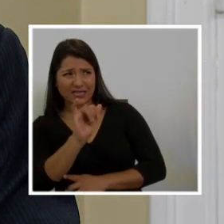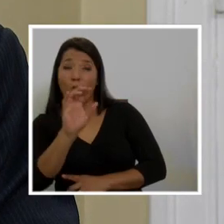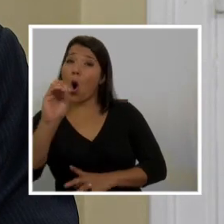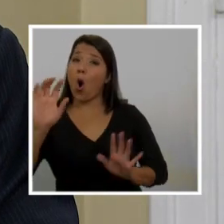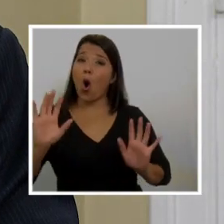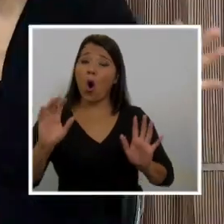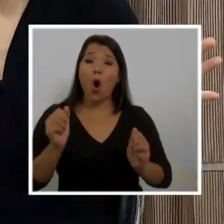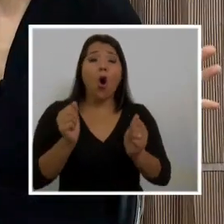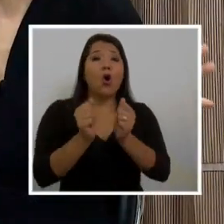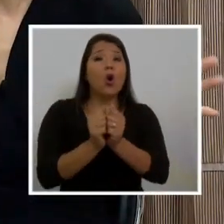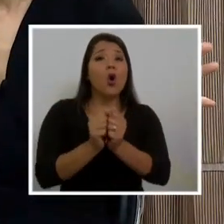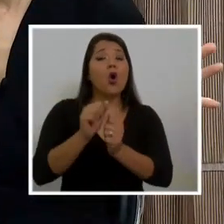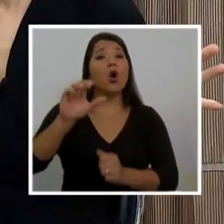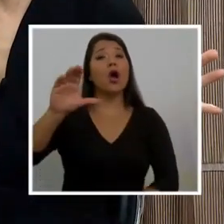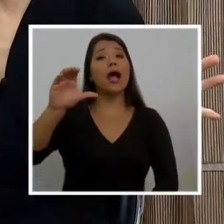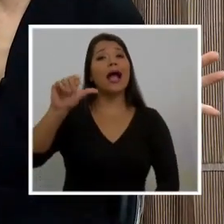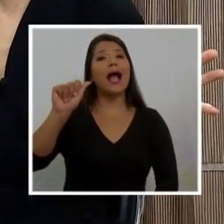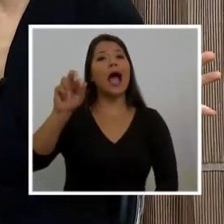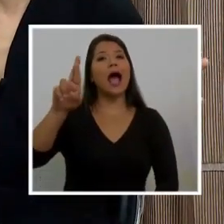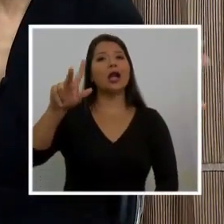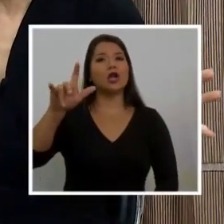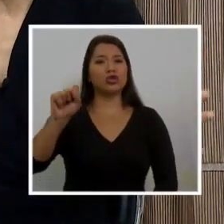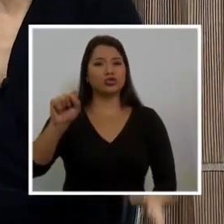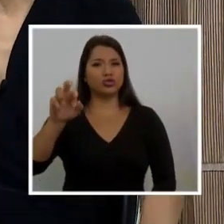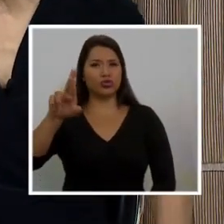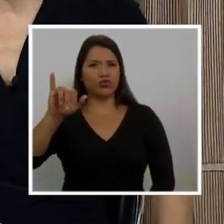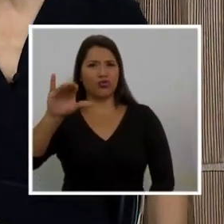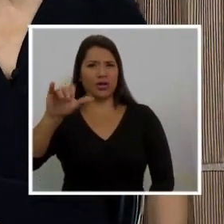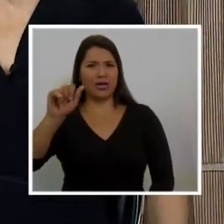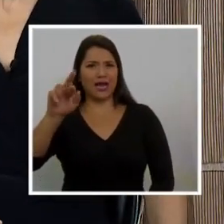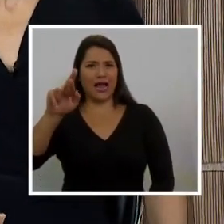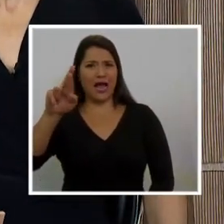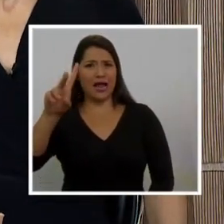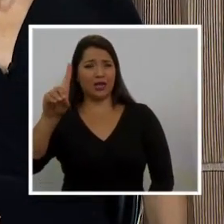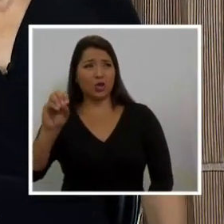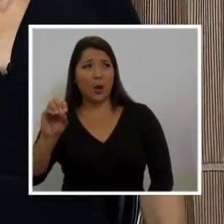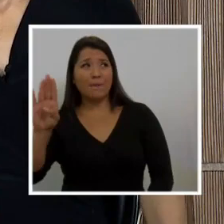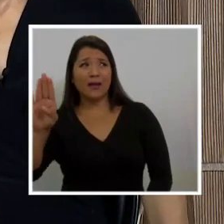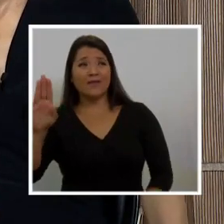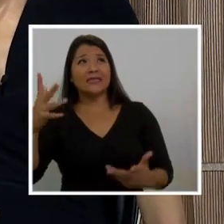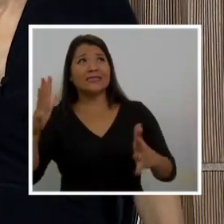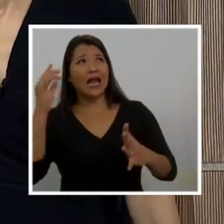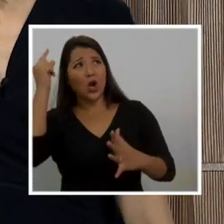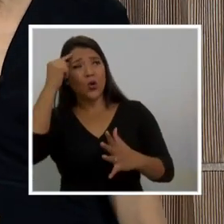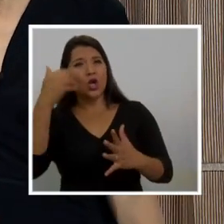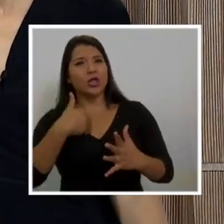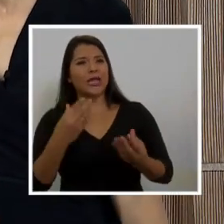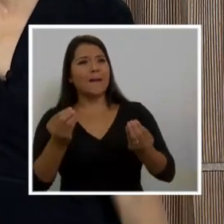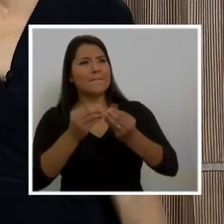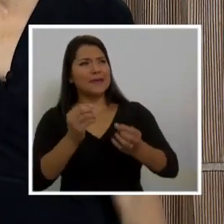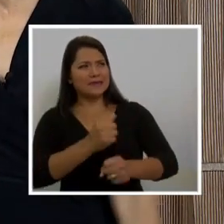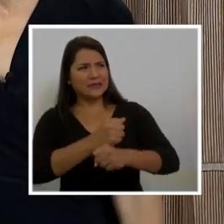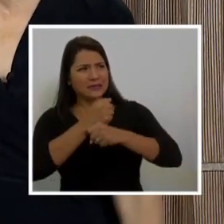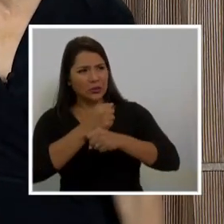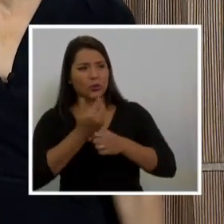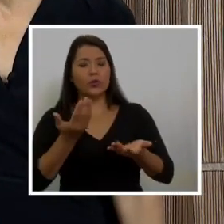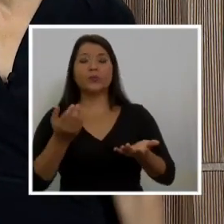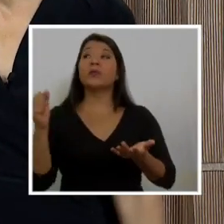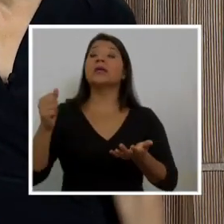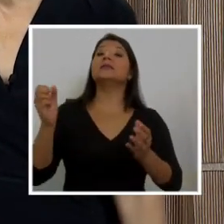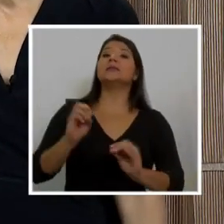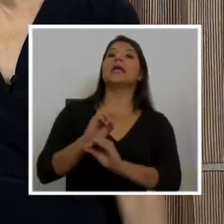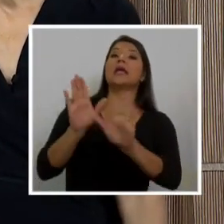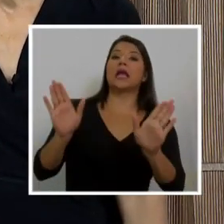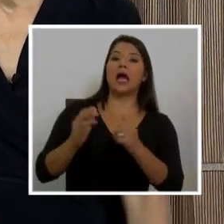Ricardo Benavides el gobierno tiene más asegurada? Pero es que, claro que sí, pero hay una cosa.